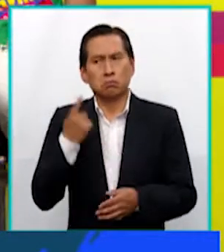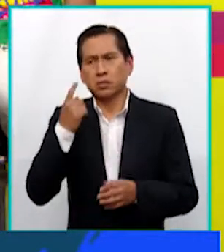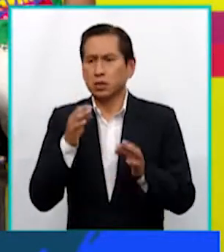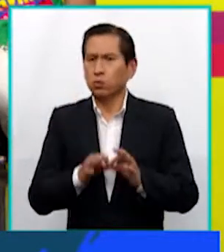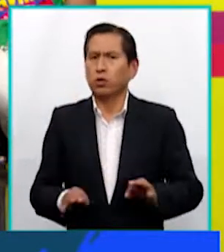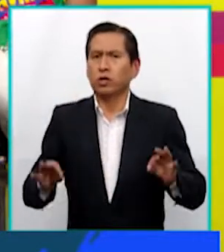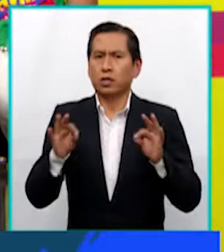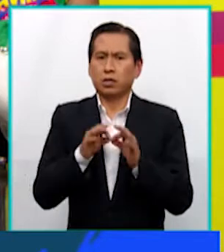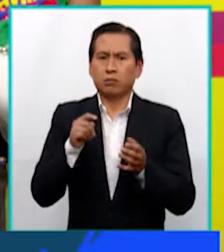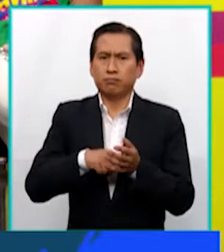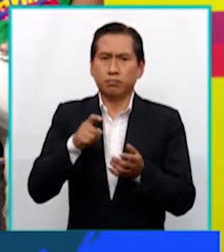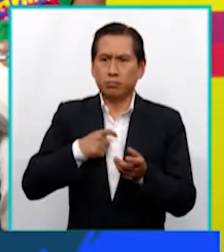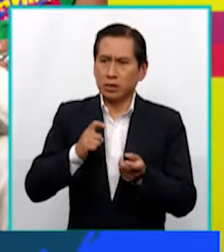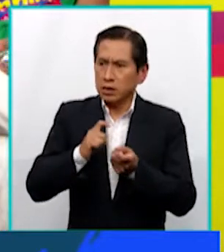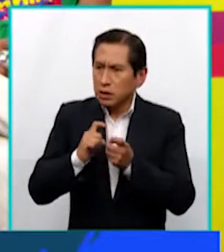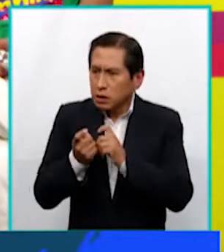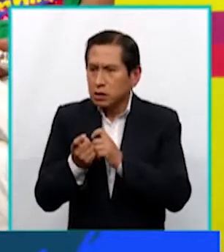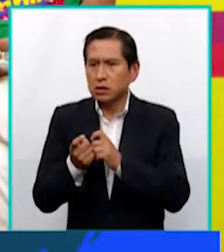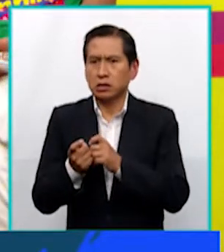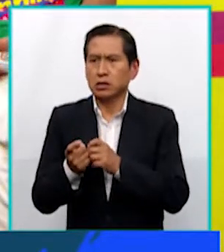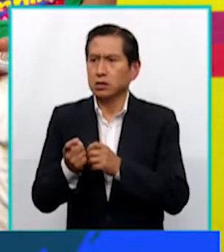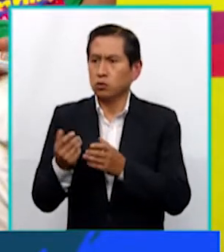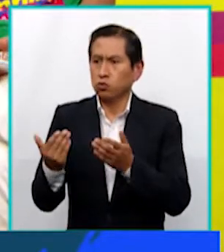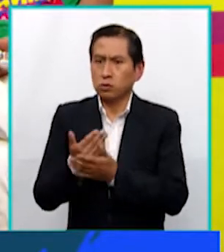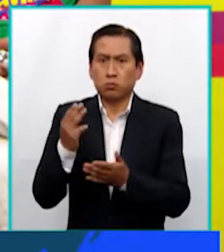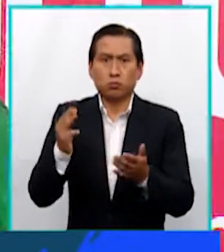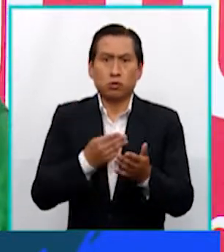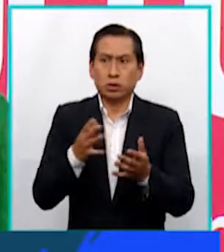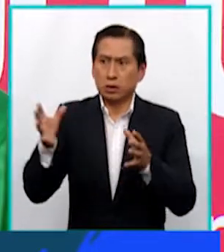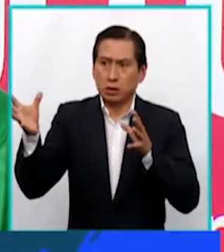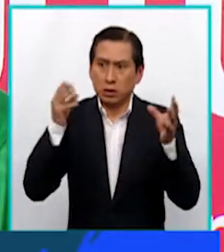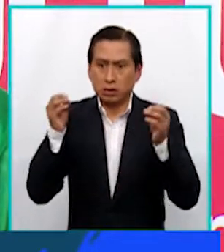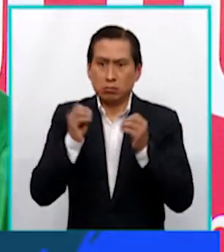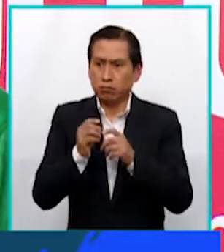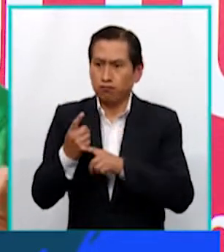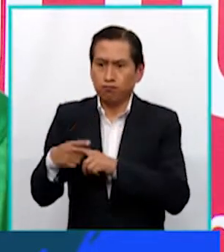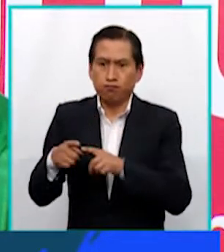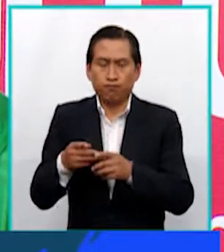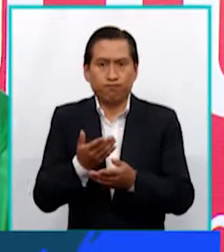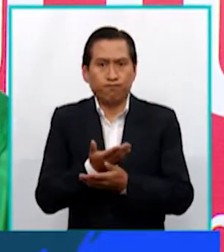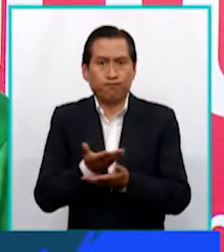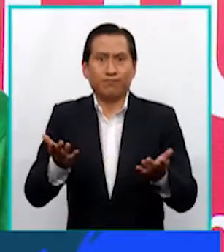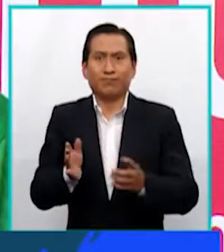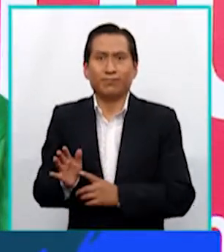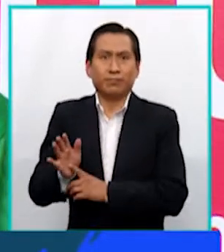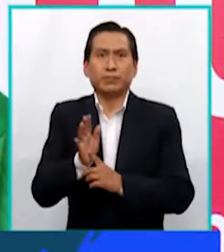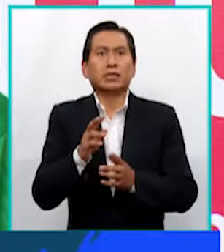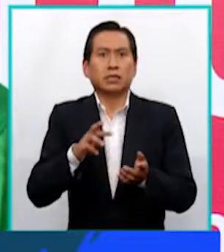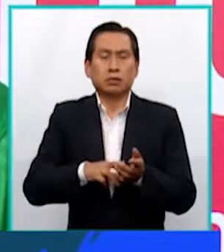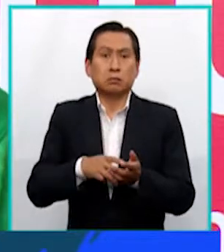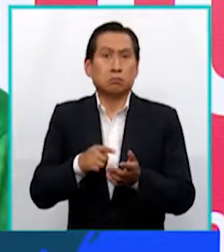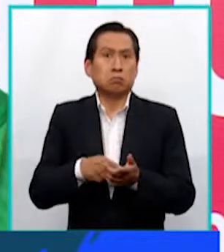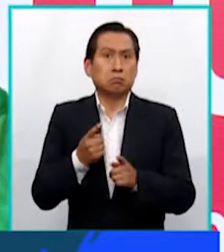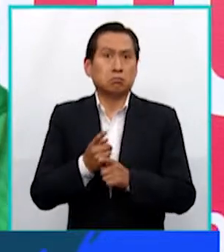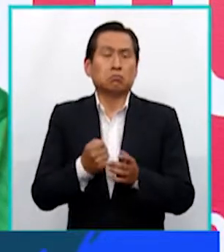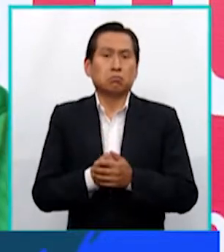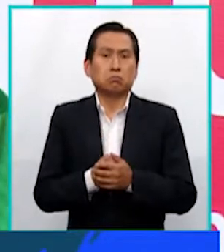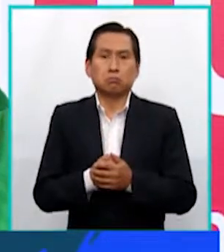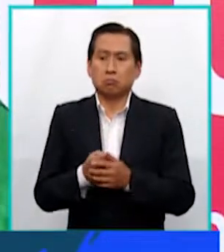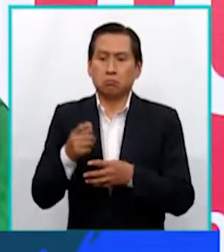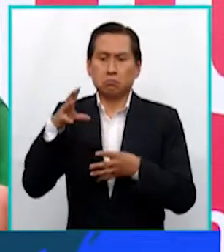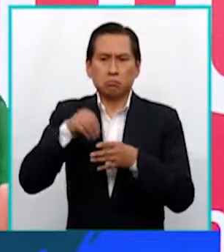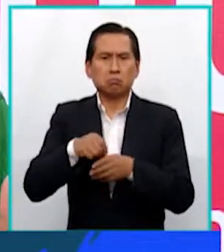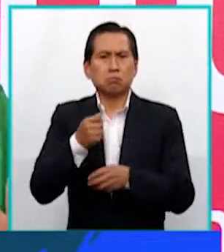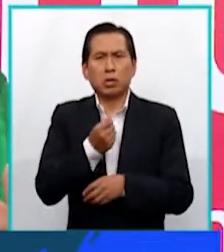importante adoptar estos géneros y pucha, enriquecerlos, si es que se da así el caso, con ciertos contenidos